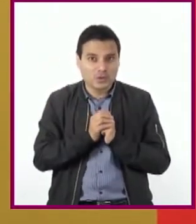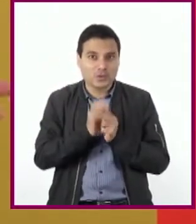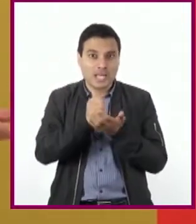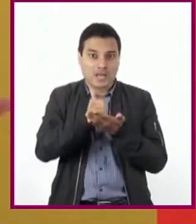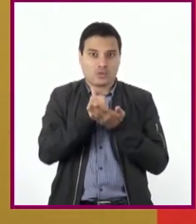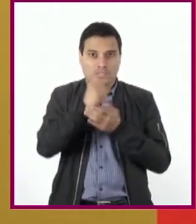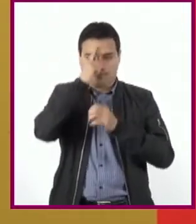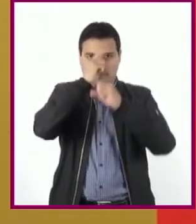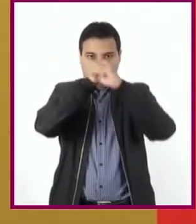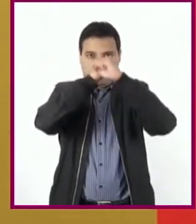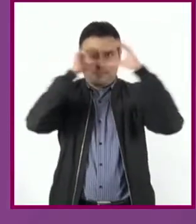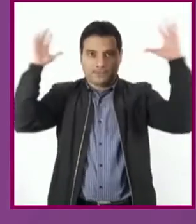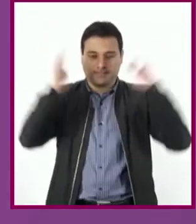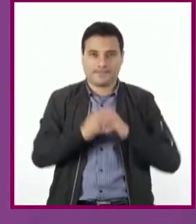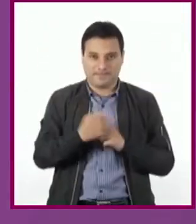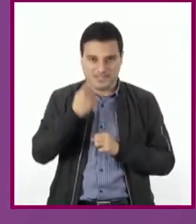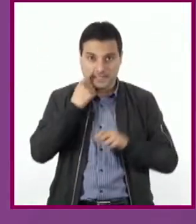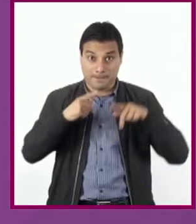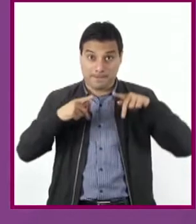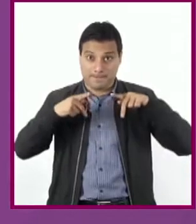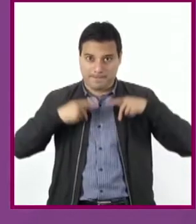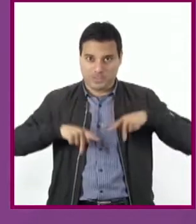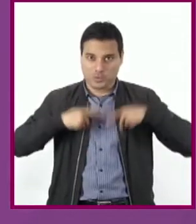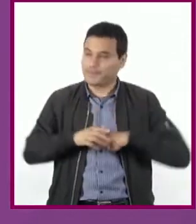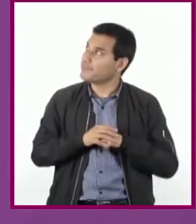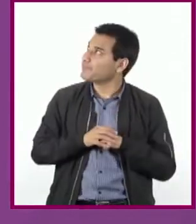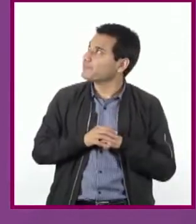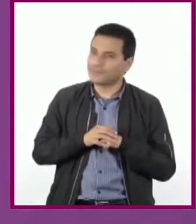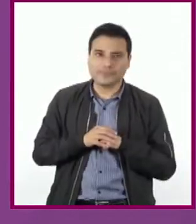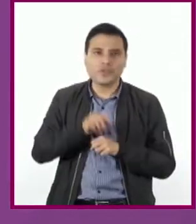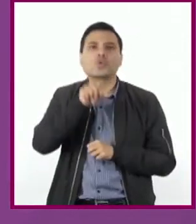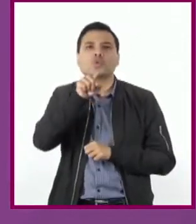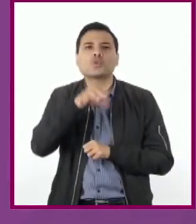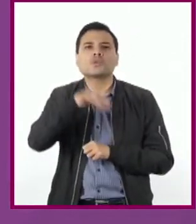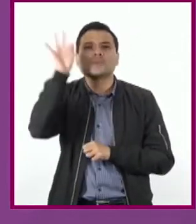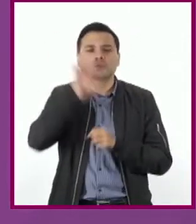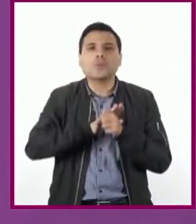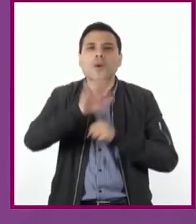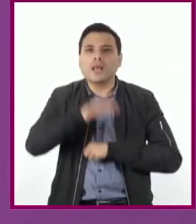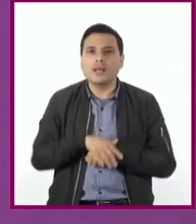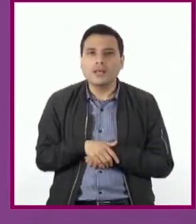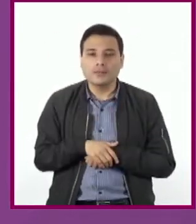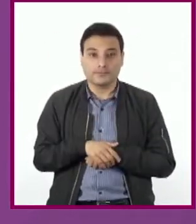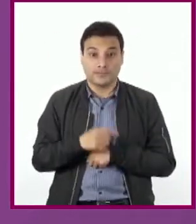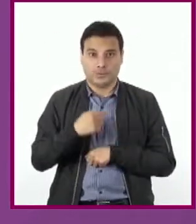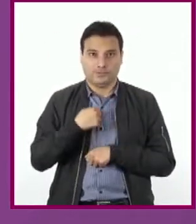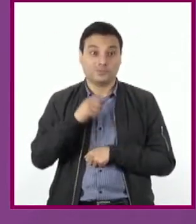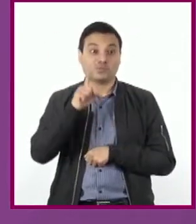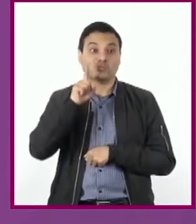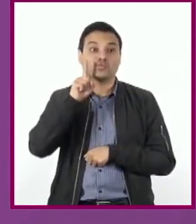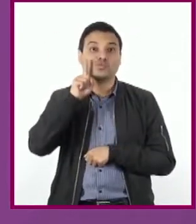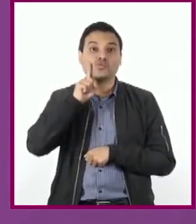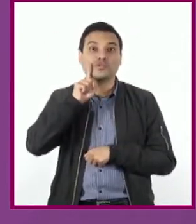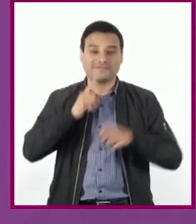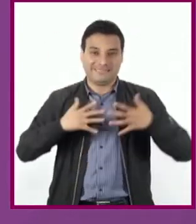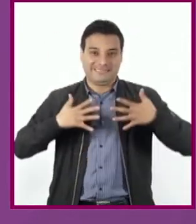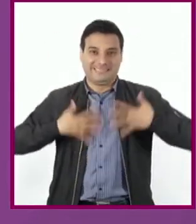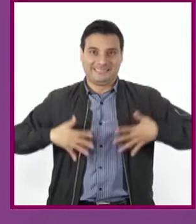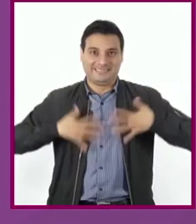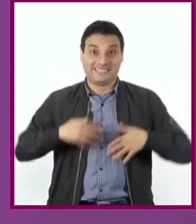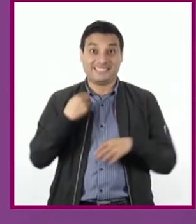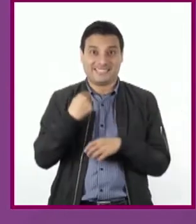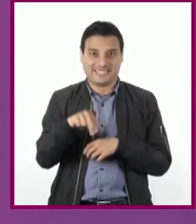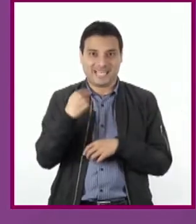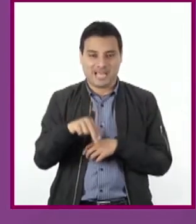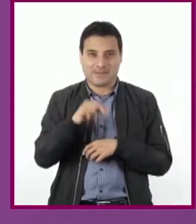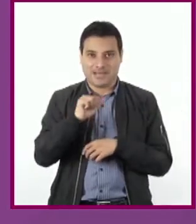a retomar al personaje. ¿Cuál te interesó, Alma? ¿A mí? La del vestido. Le puse Ángela, porque